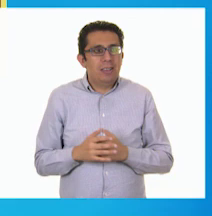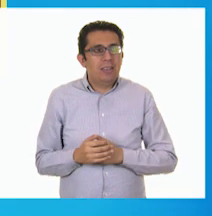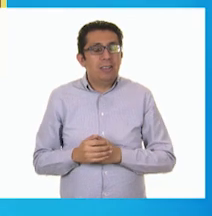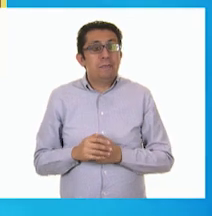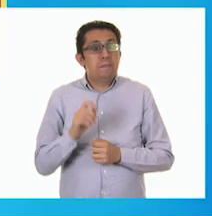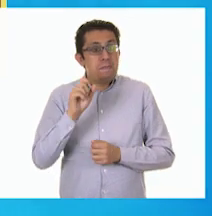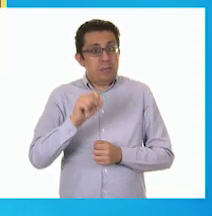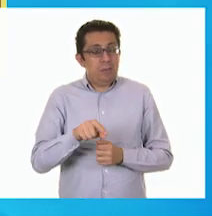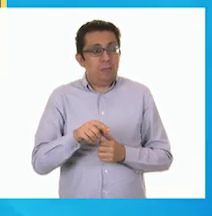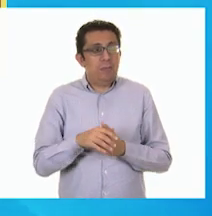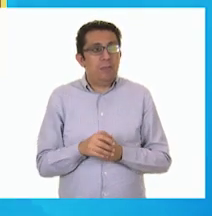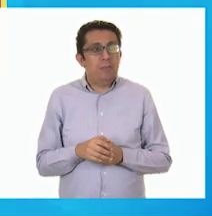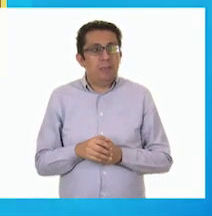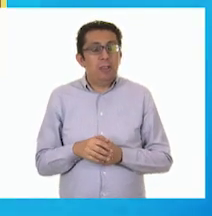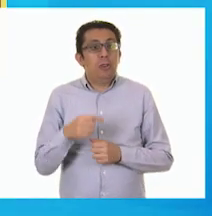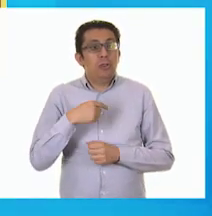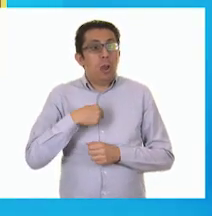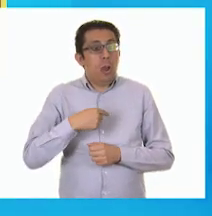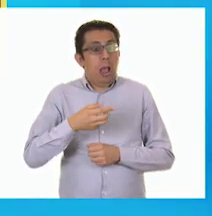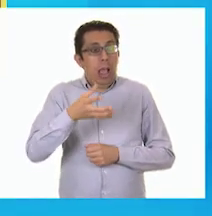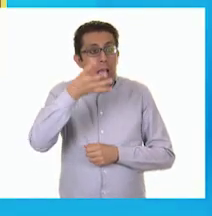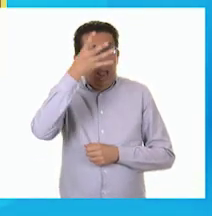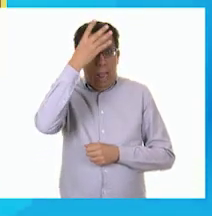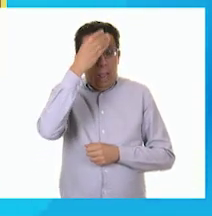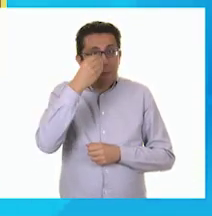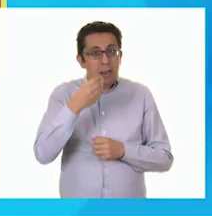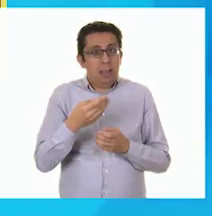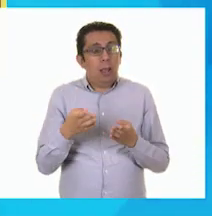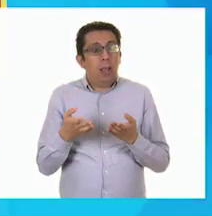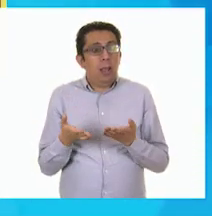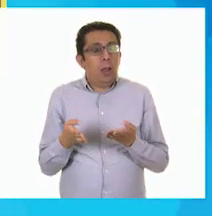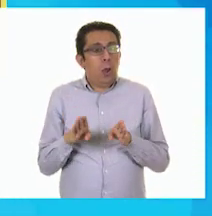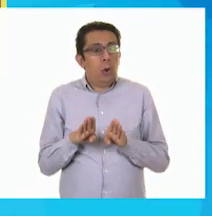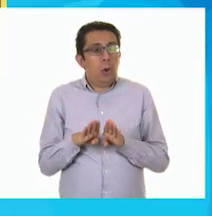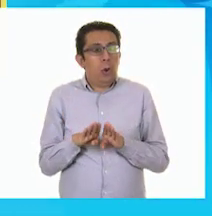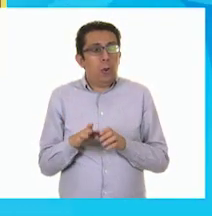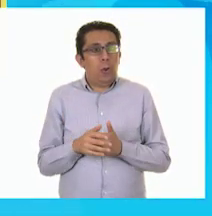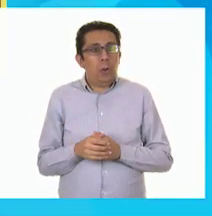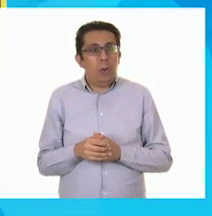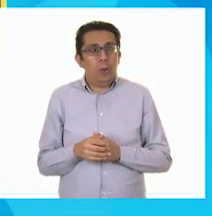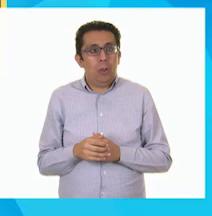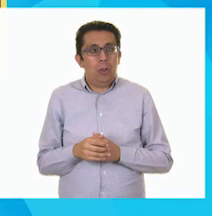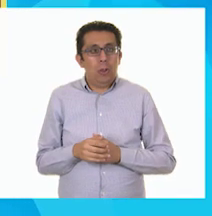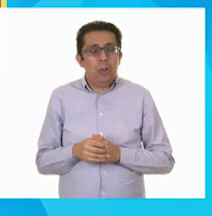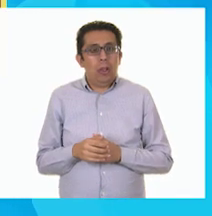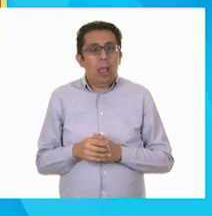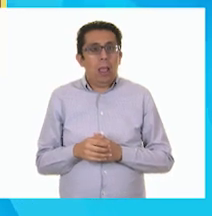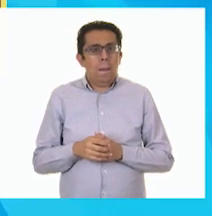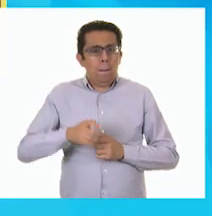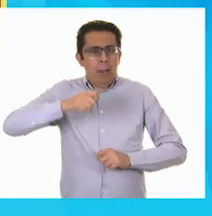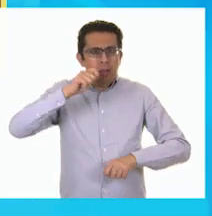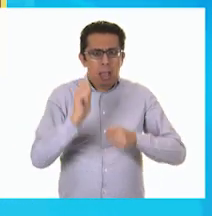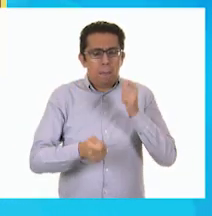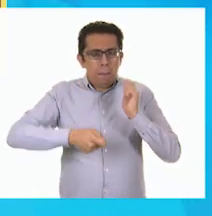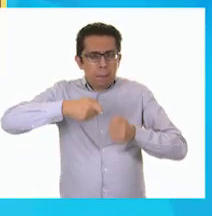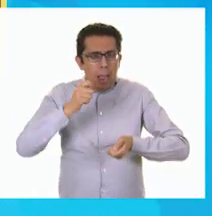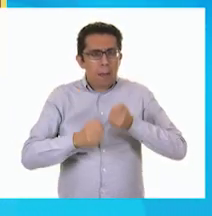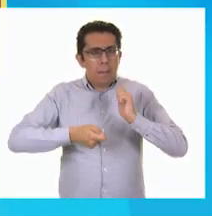Y además estoy aprendiendo a tocar en batería